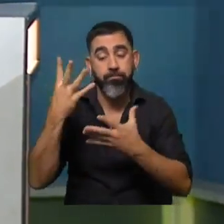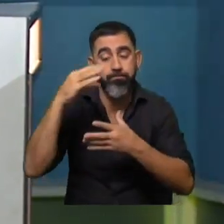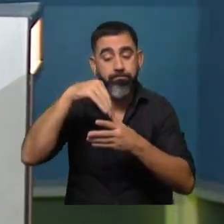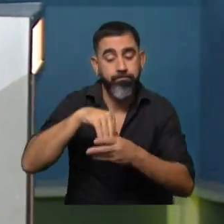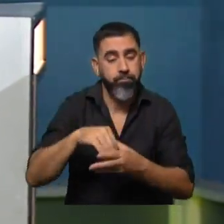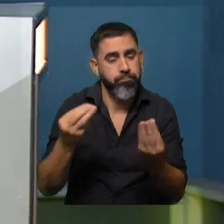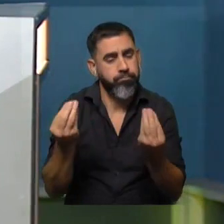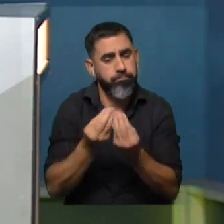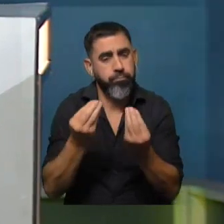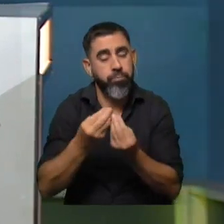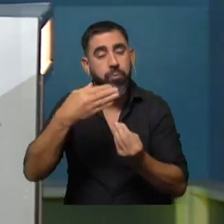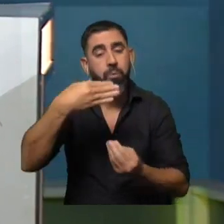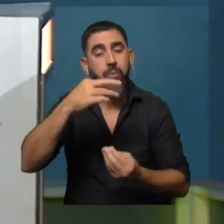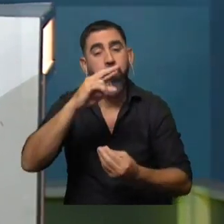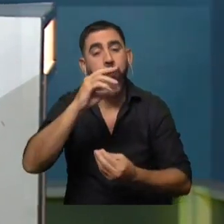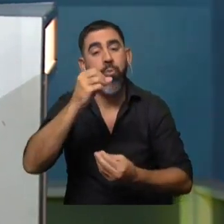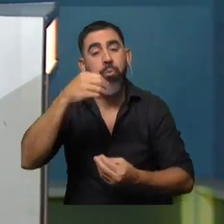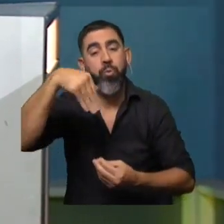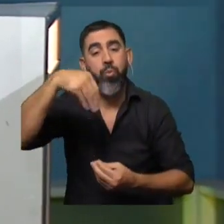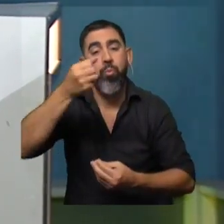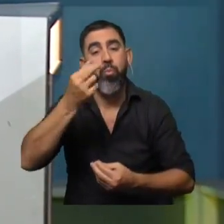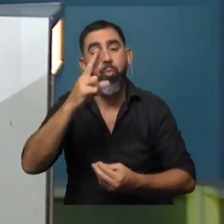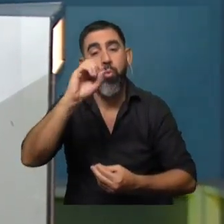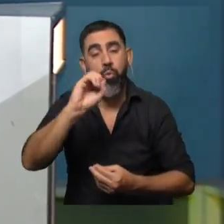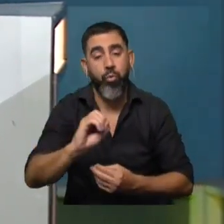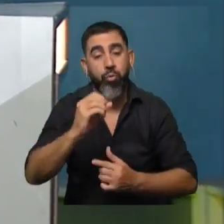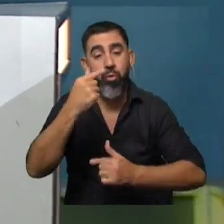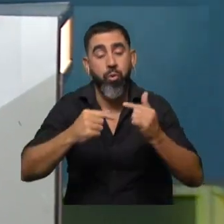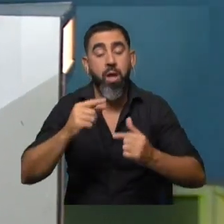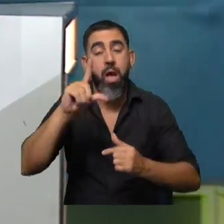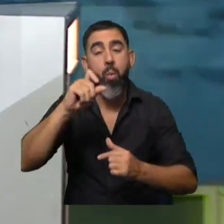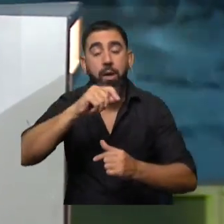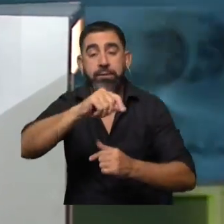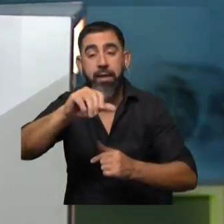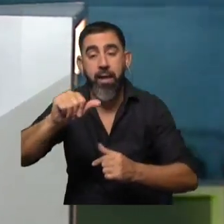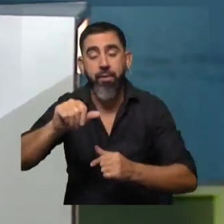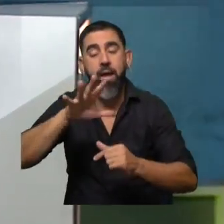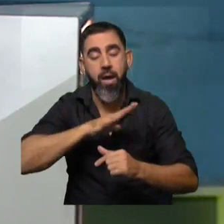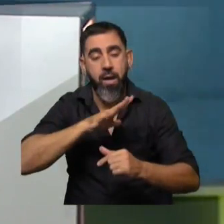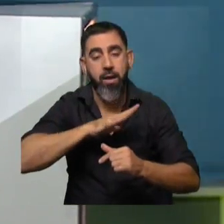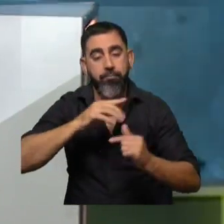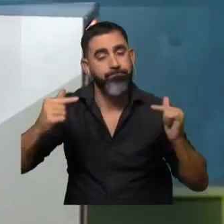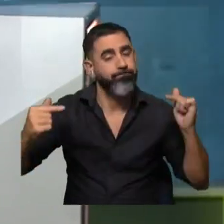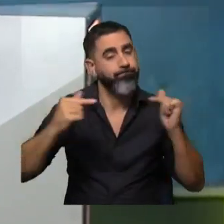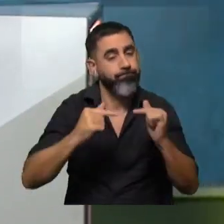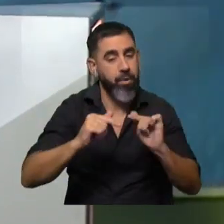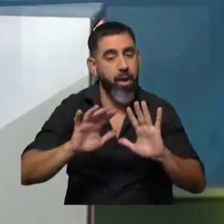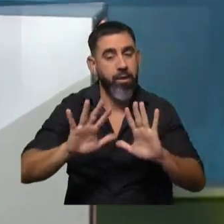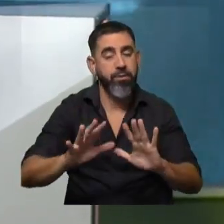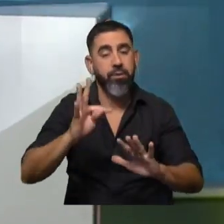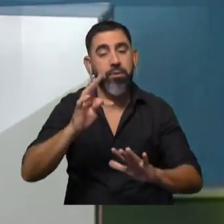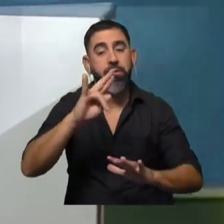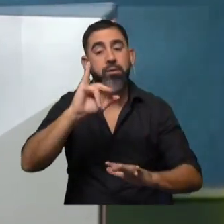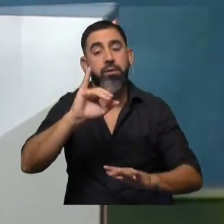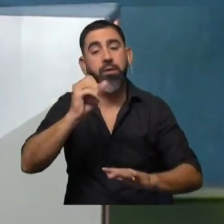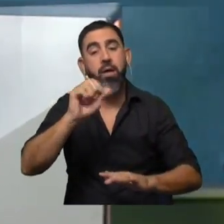importante volumen de bromuros y de materia orgánica, como es el caso del agua salobre, se producen reacciones que generan esto,